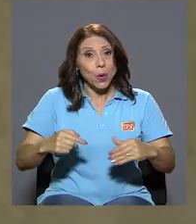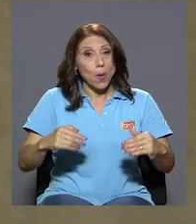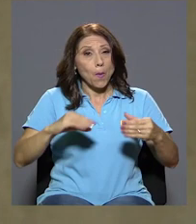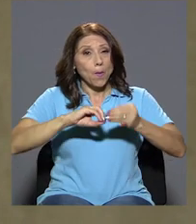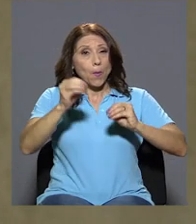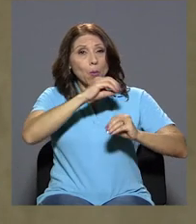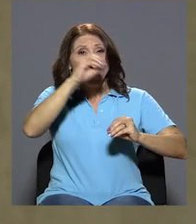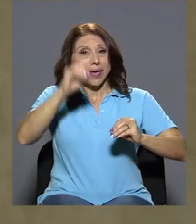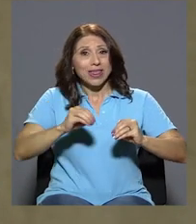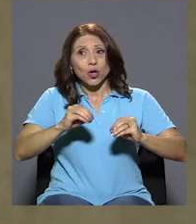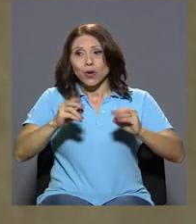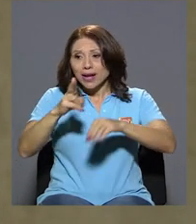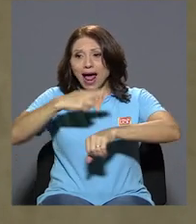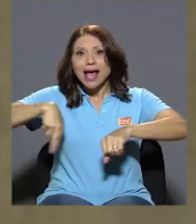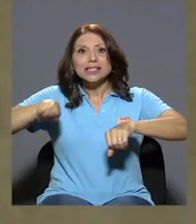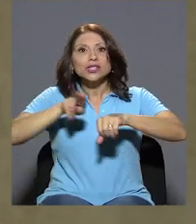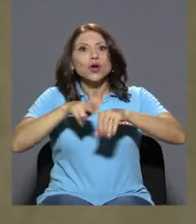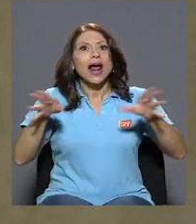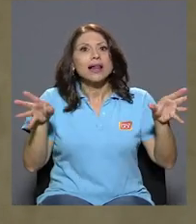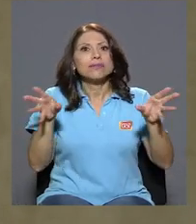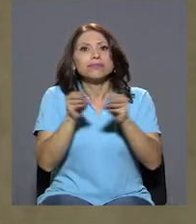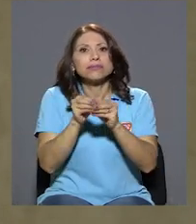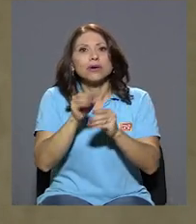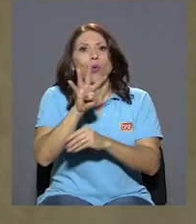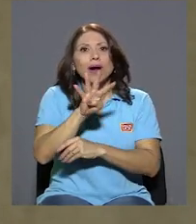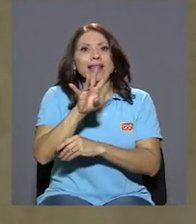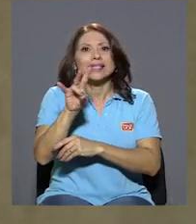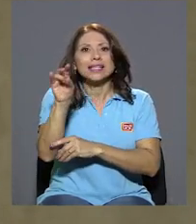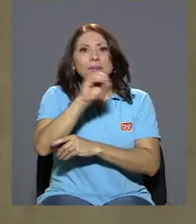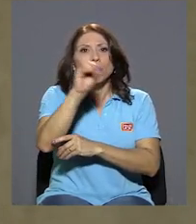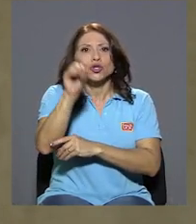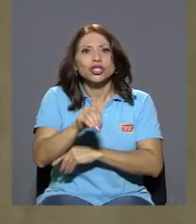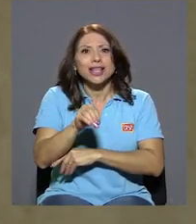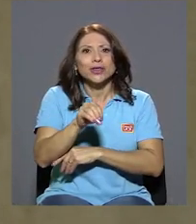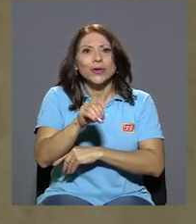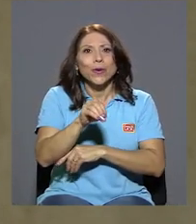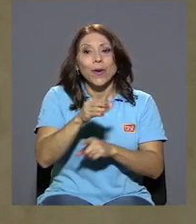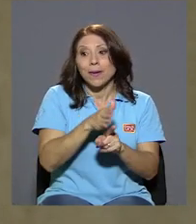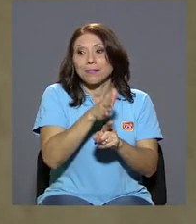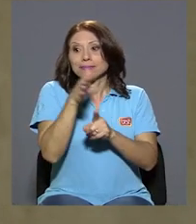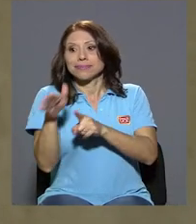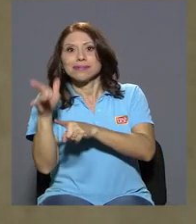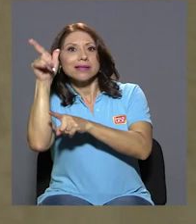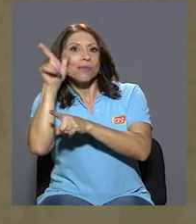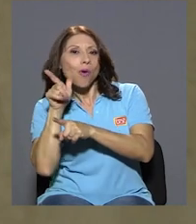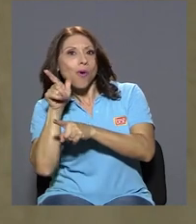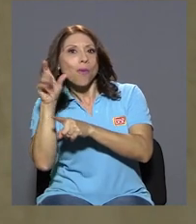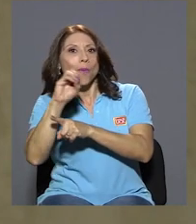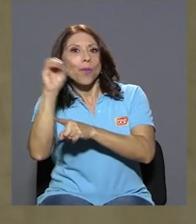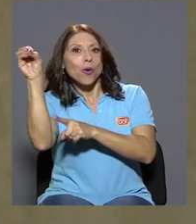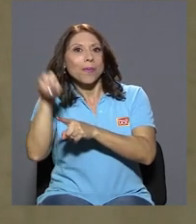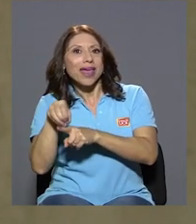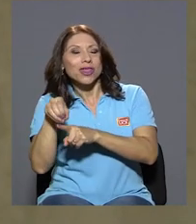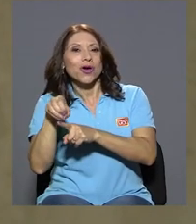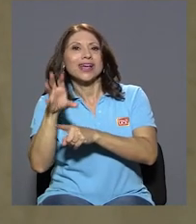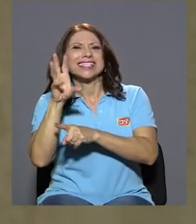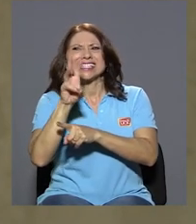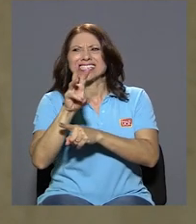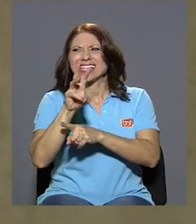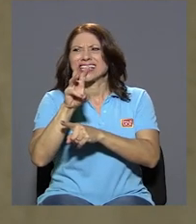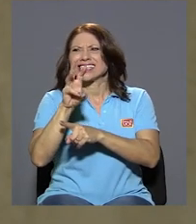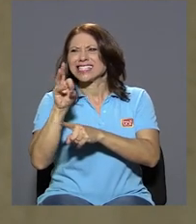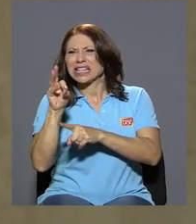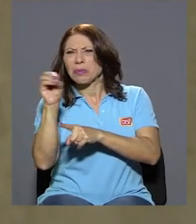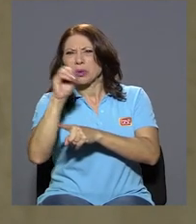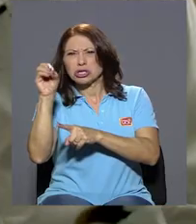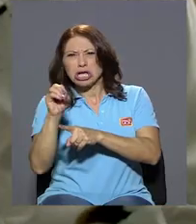era a 47 por ciento el promedio de limón era 60 y algo por ciento dos o tres